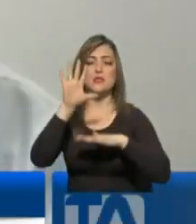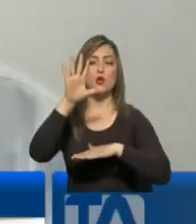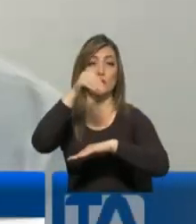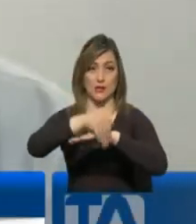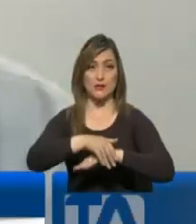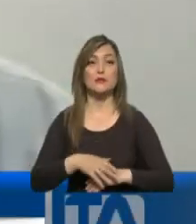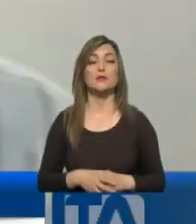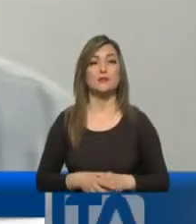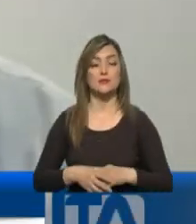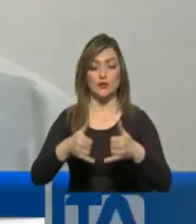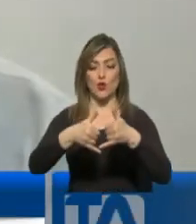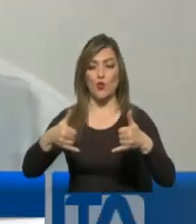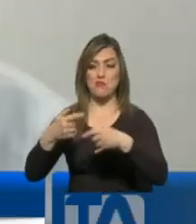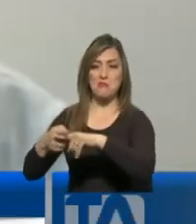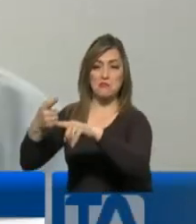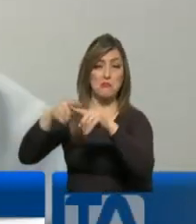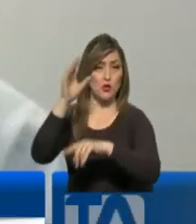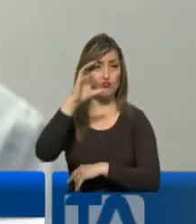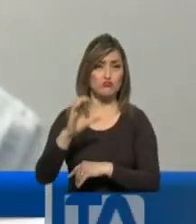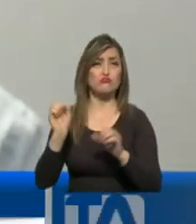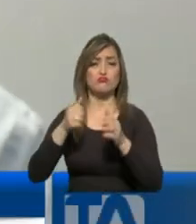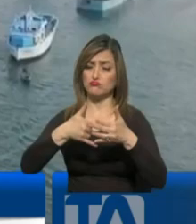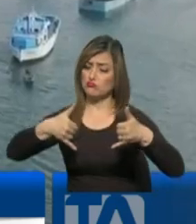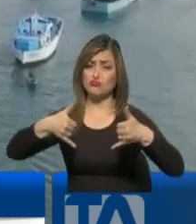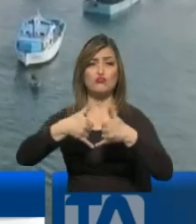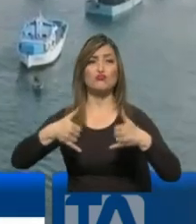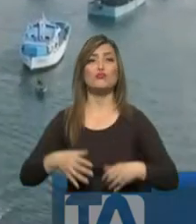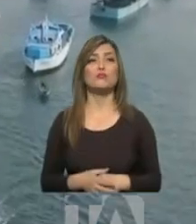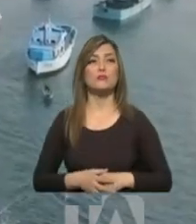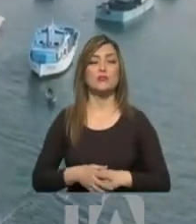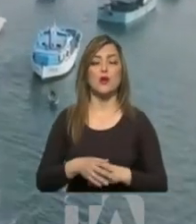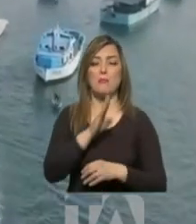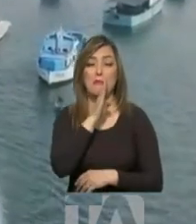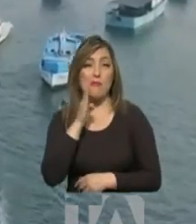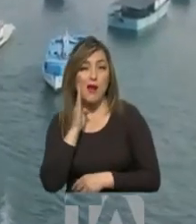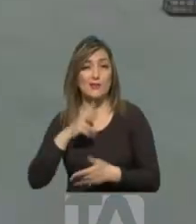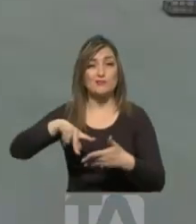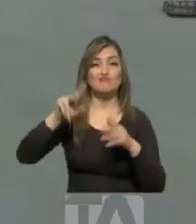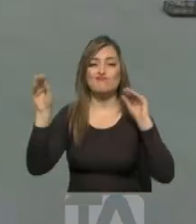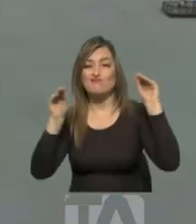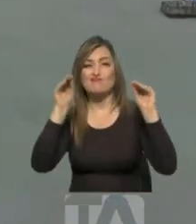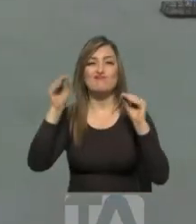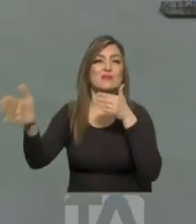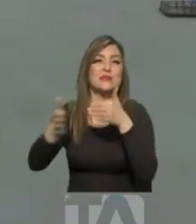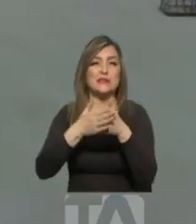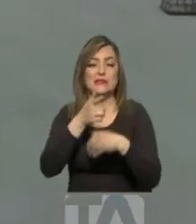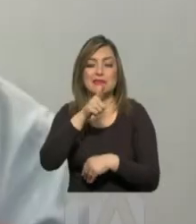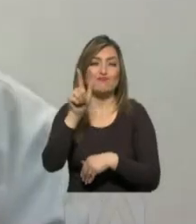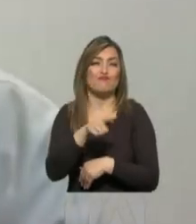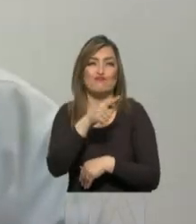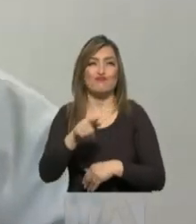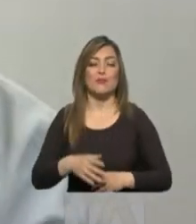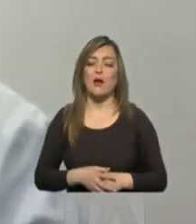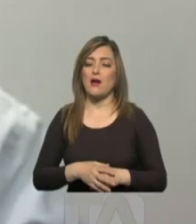la tarde. Los locales que están en el perfil costero también van a mantenerse abiertos. Bares y discotecas seguirán cerrados y el consumo de alcohol limitado.